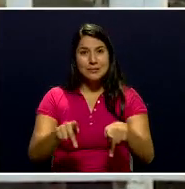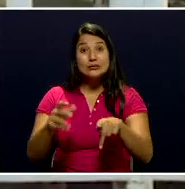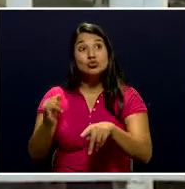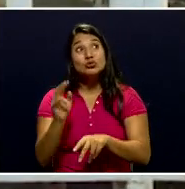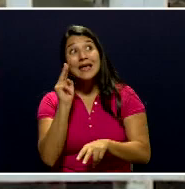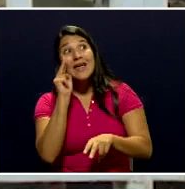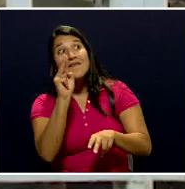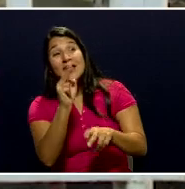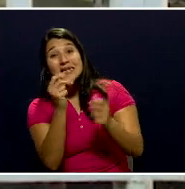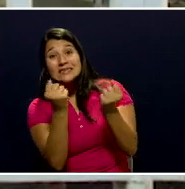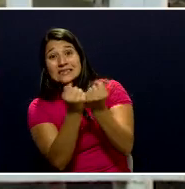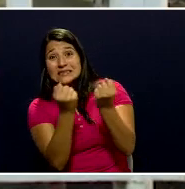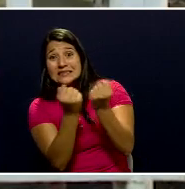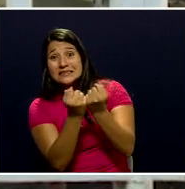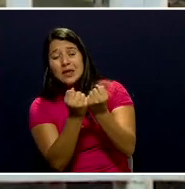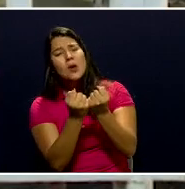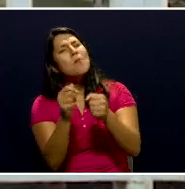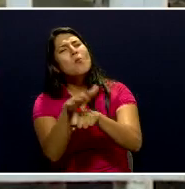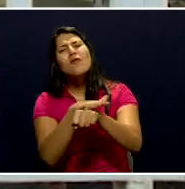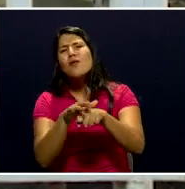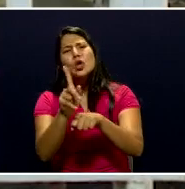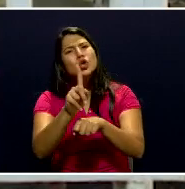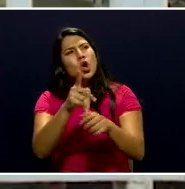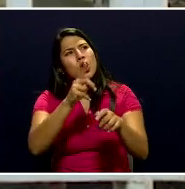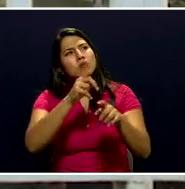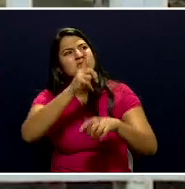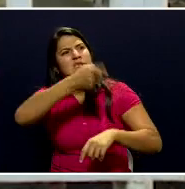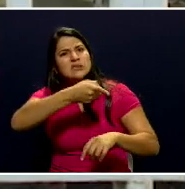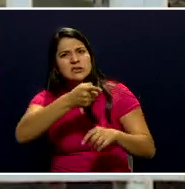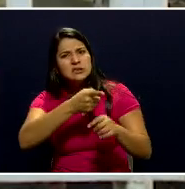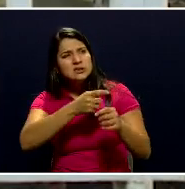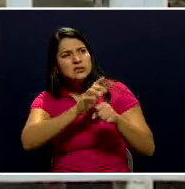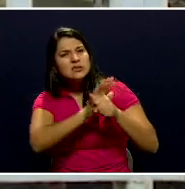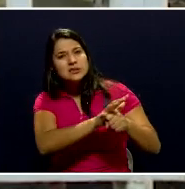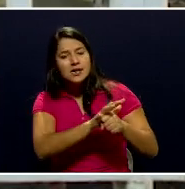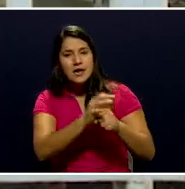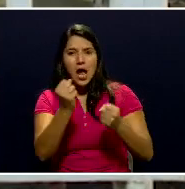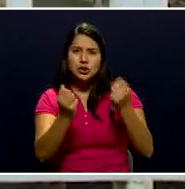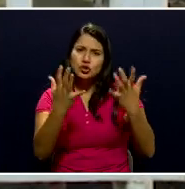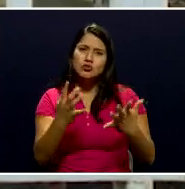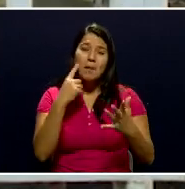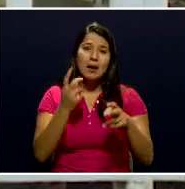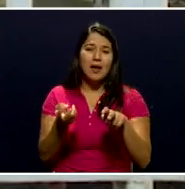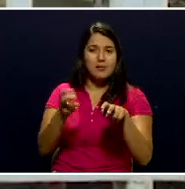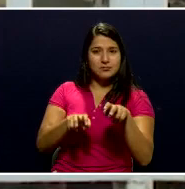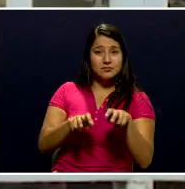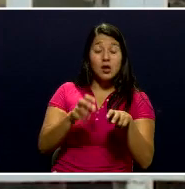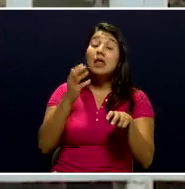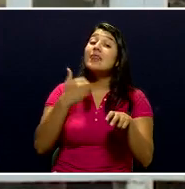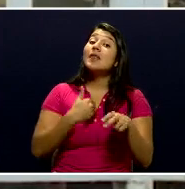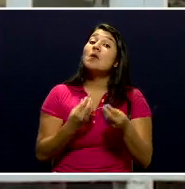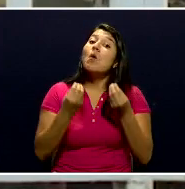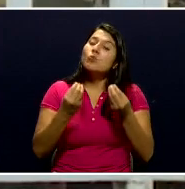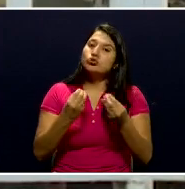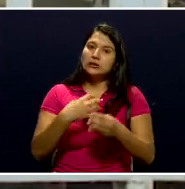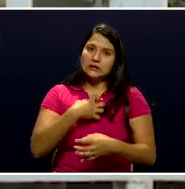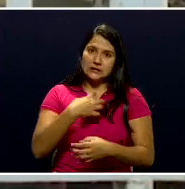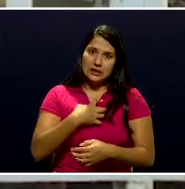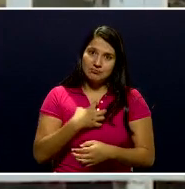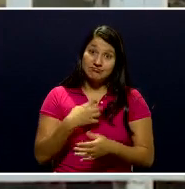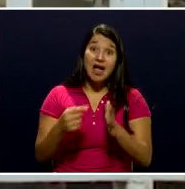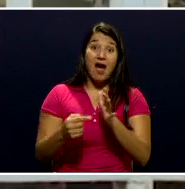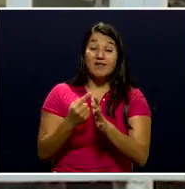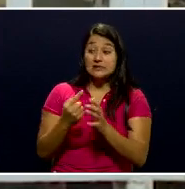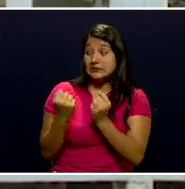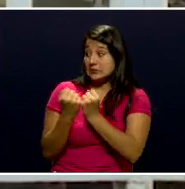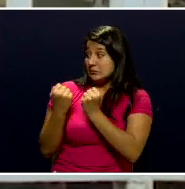capacidad, por favor no exponga al chofer para que lo tenga que llevar, porque en ese sentido también tenemos quejas, porque si el chofer no le permite el